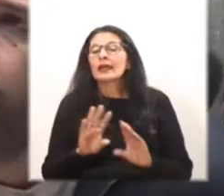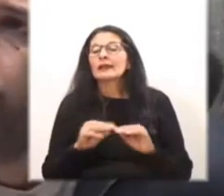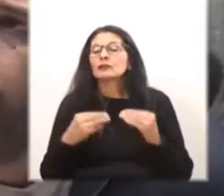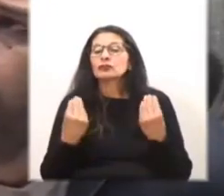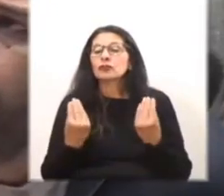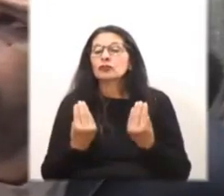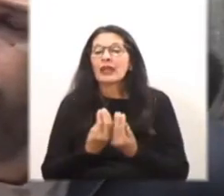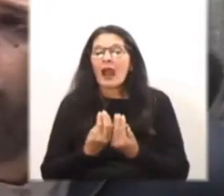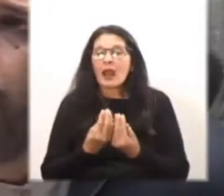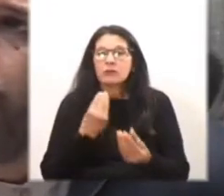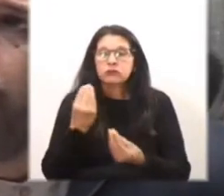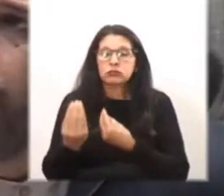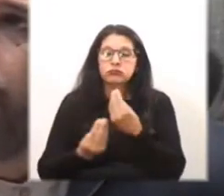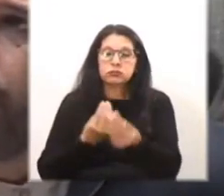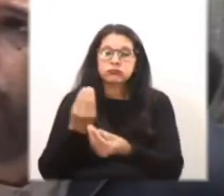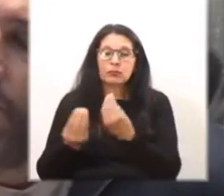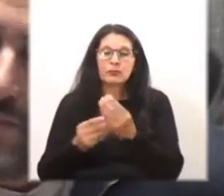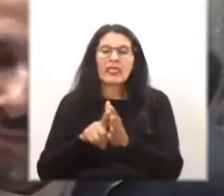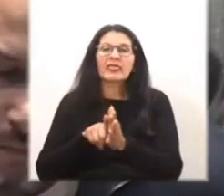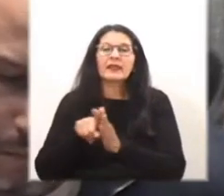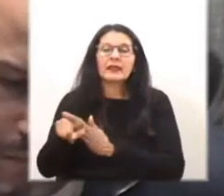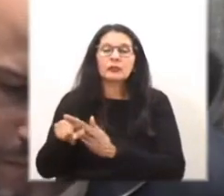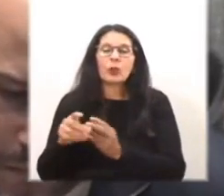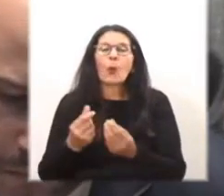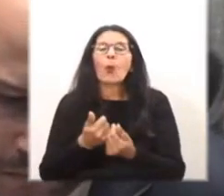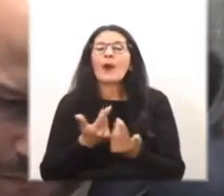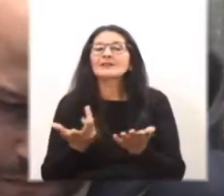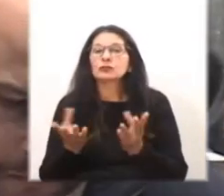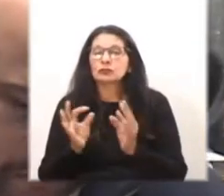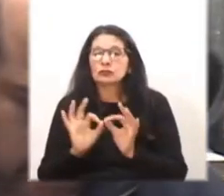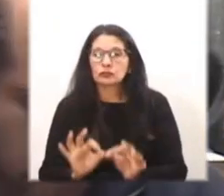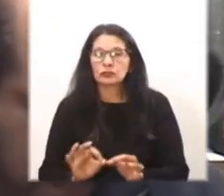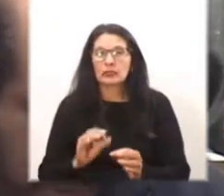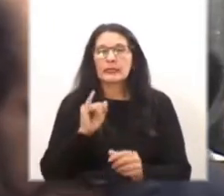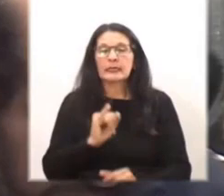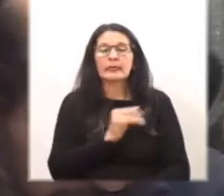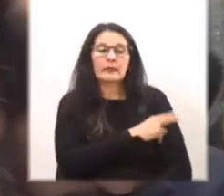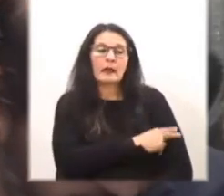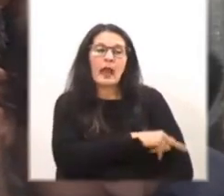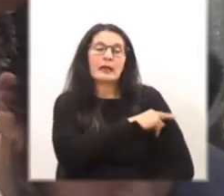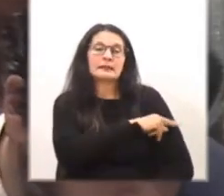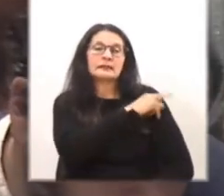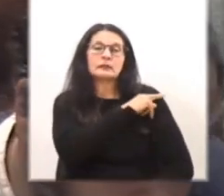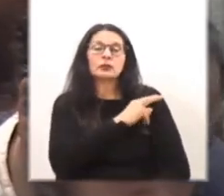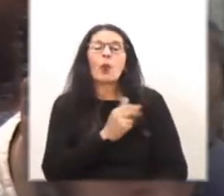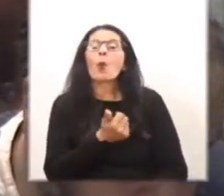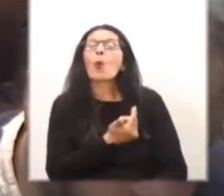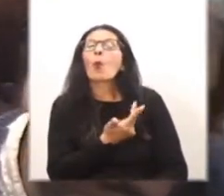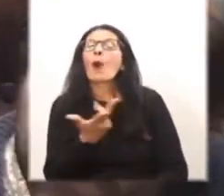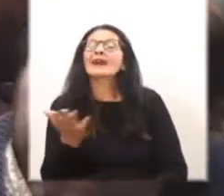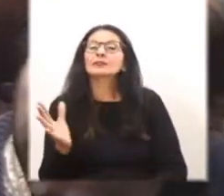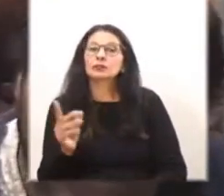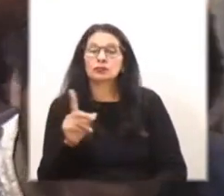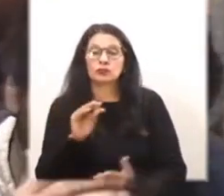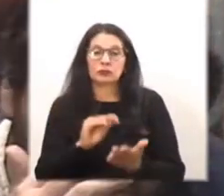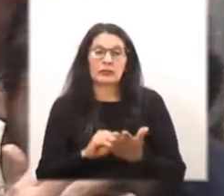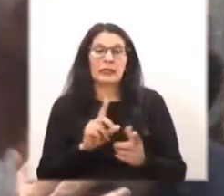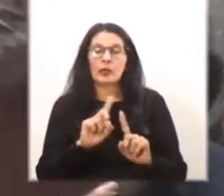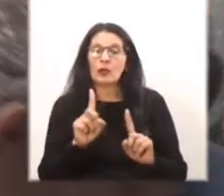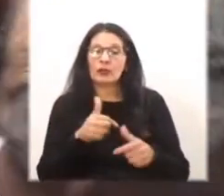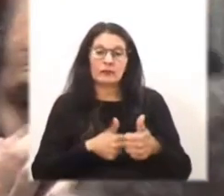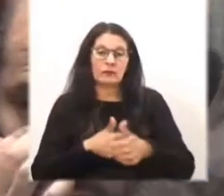ingresos por designación directa y cuántos los ascensos que no fueron fruto de un concurso